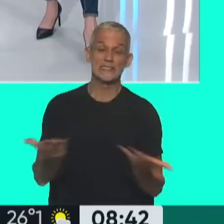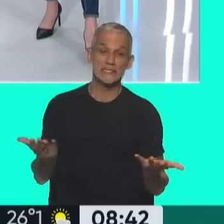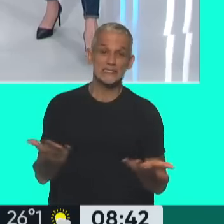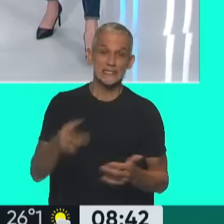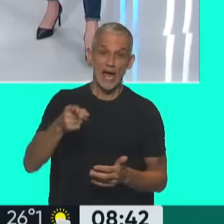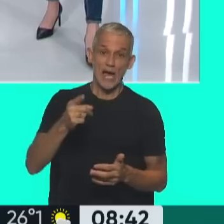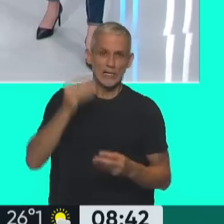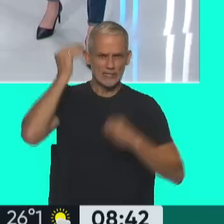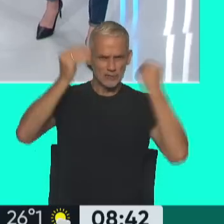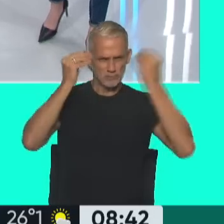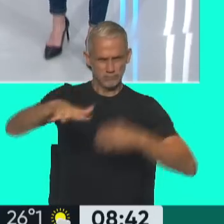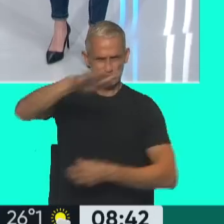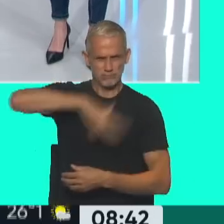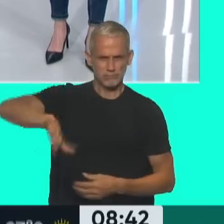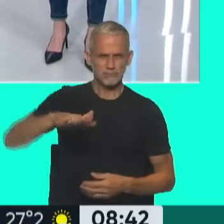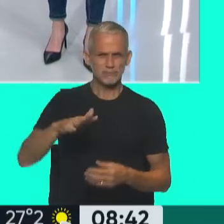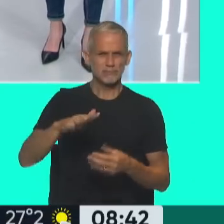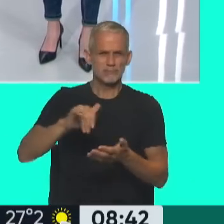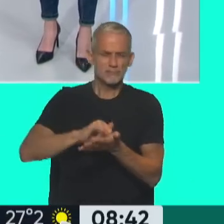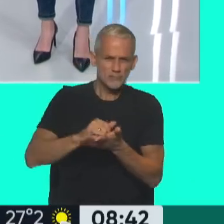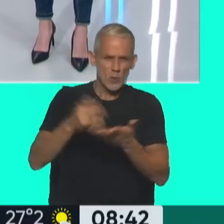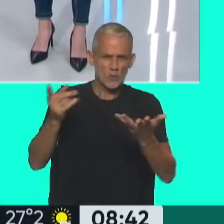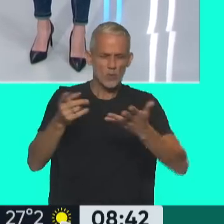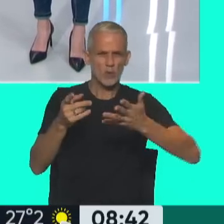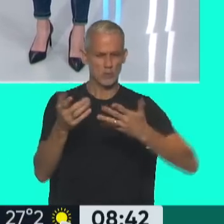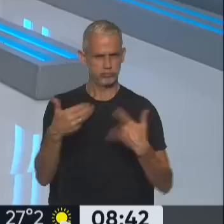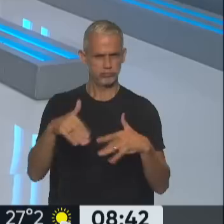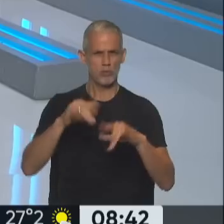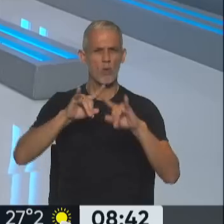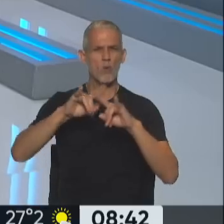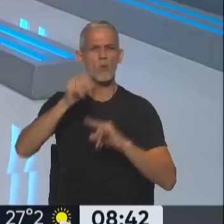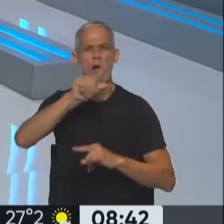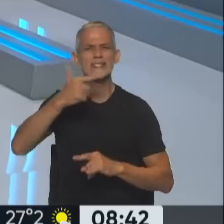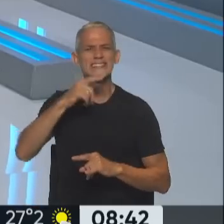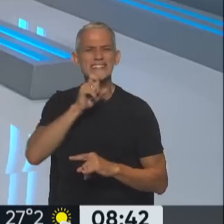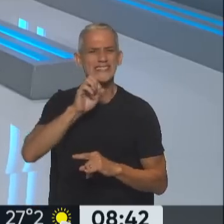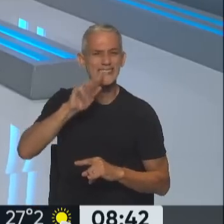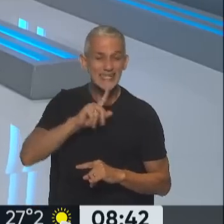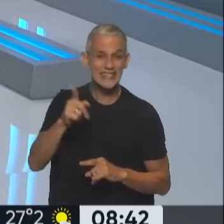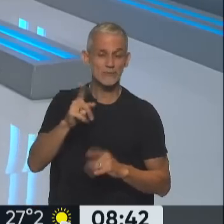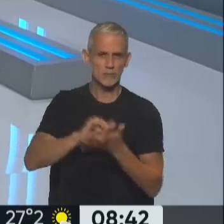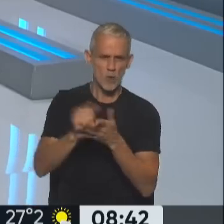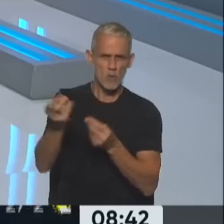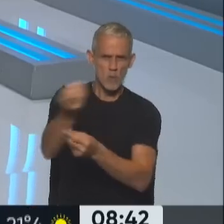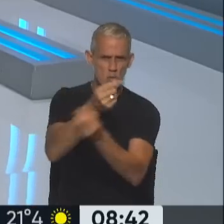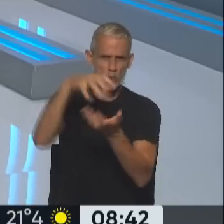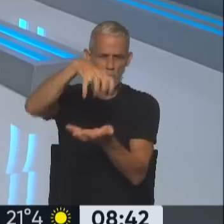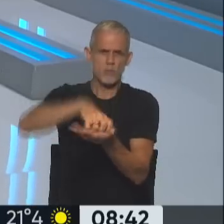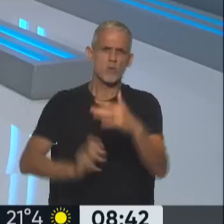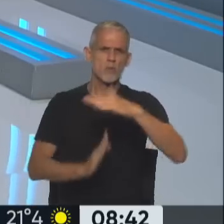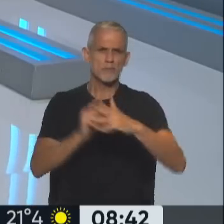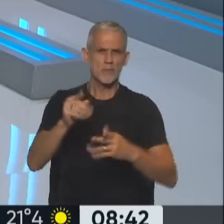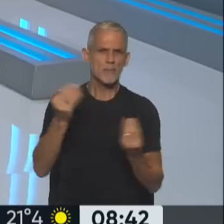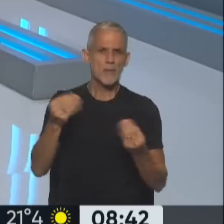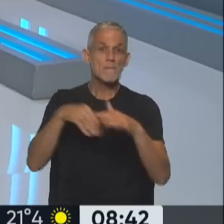hay mucha preocupación, ¿sí?, en Wall Street, en el mayor distrito financiero de los Estados Unidos, por lo que está sucediendo con este